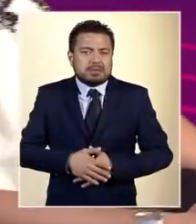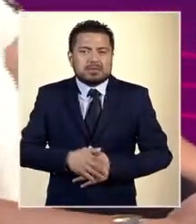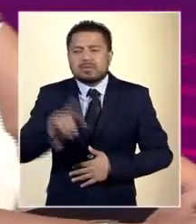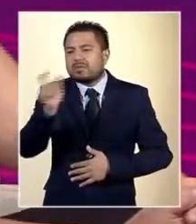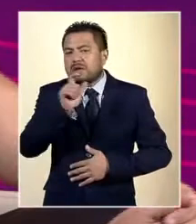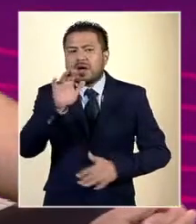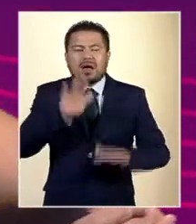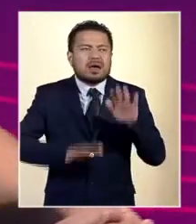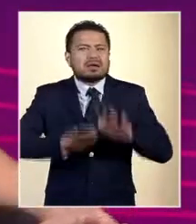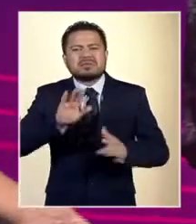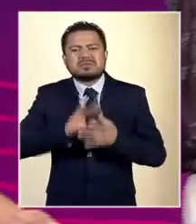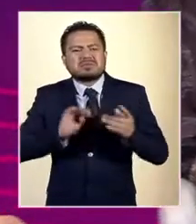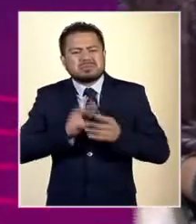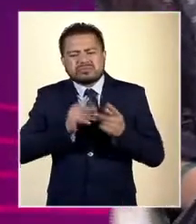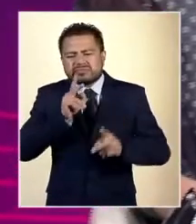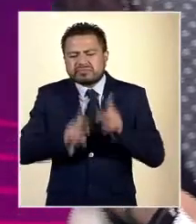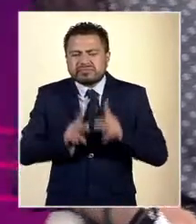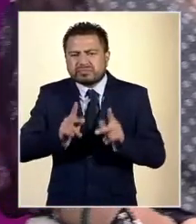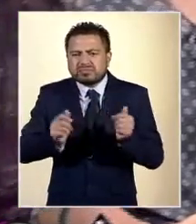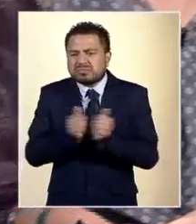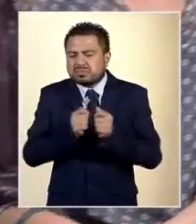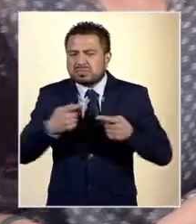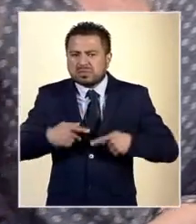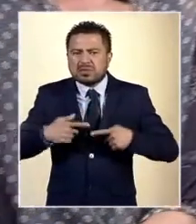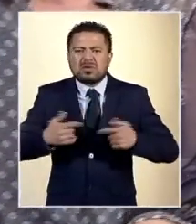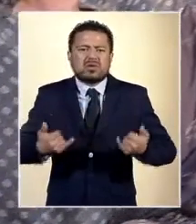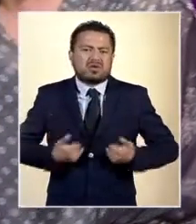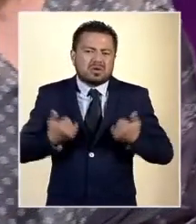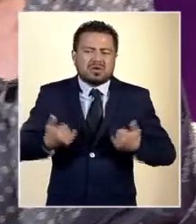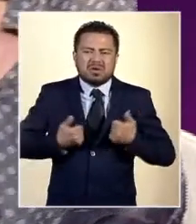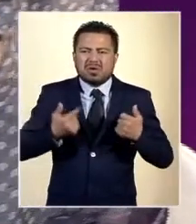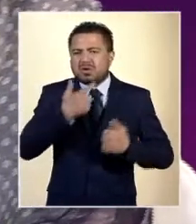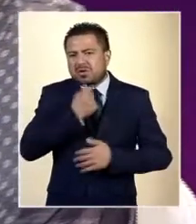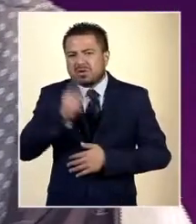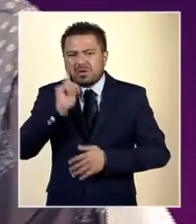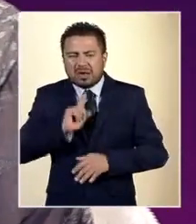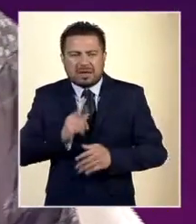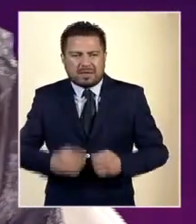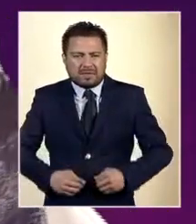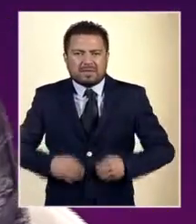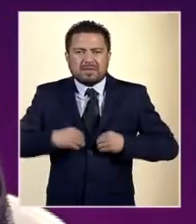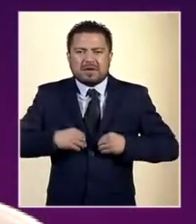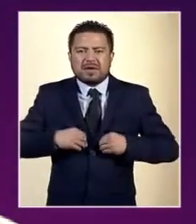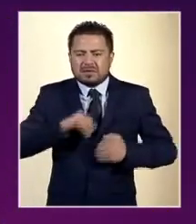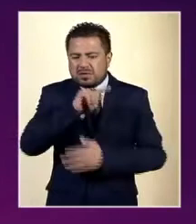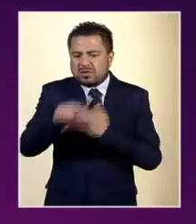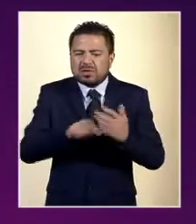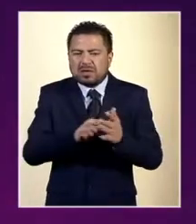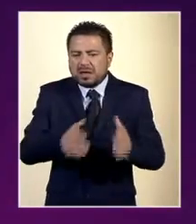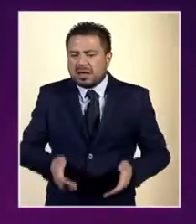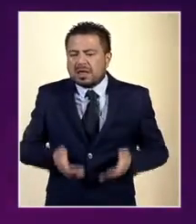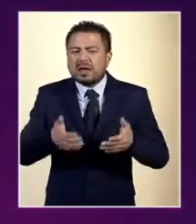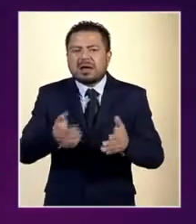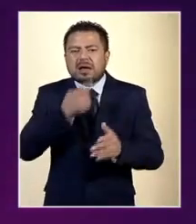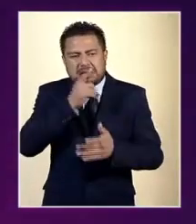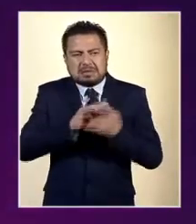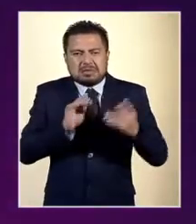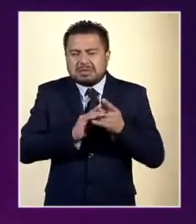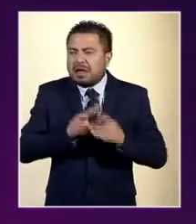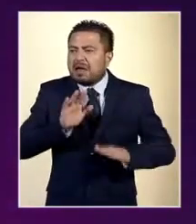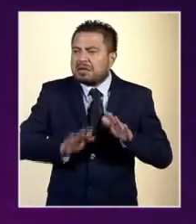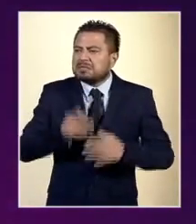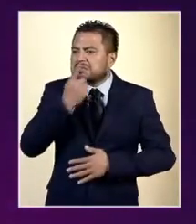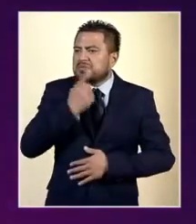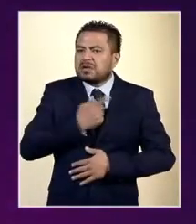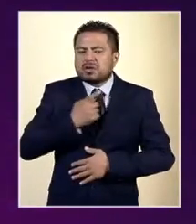cuando a veces platicamos con las personas, con los chicos y las chicas que viven en los espacios públicos y nos refieren, bueno, pues es que a veces